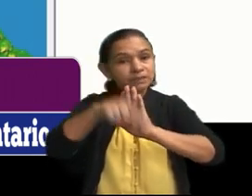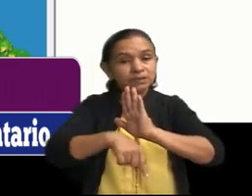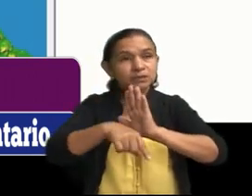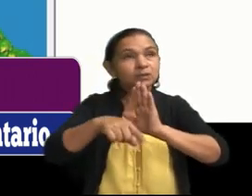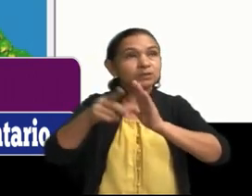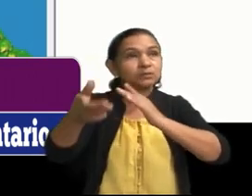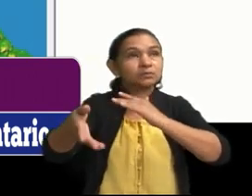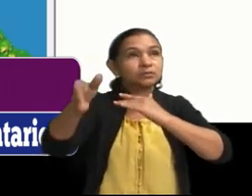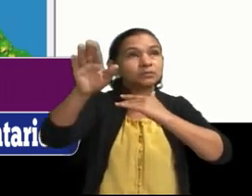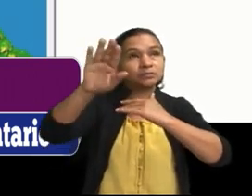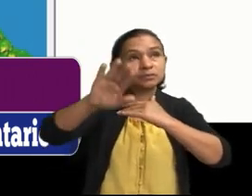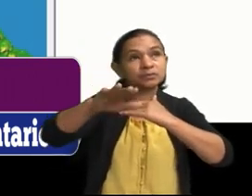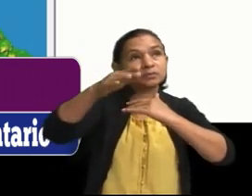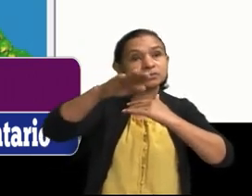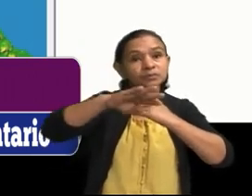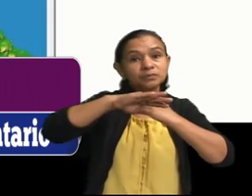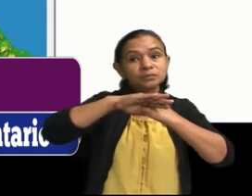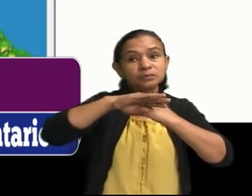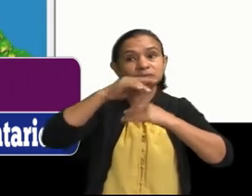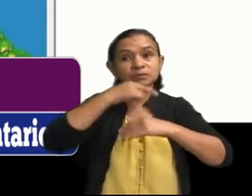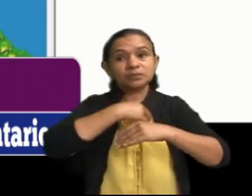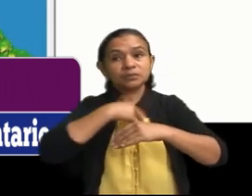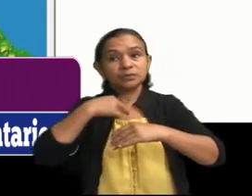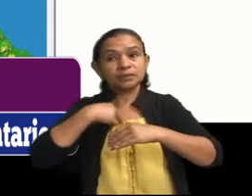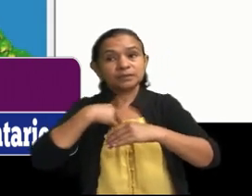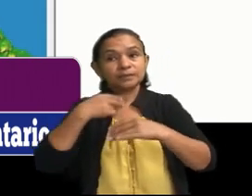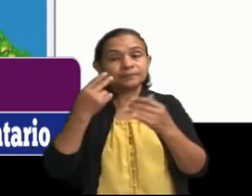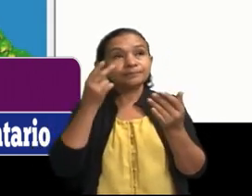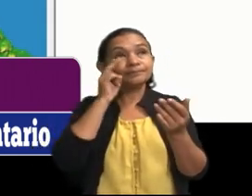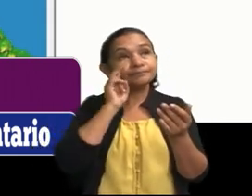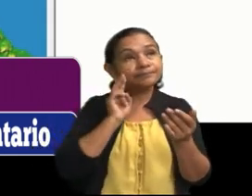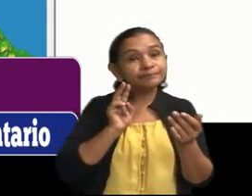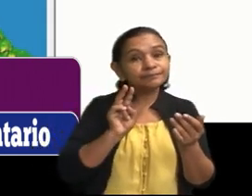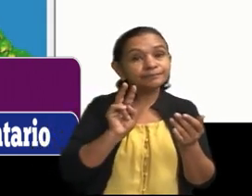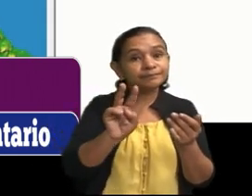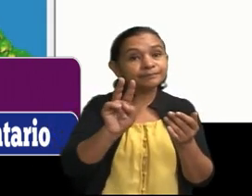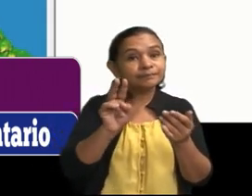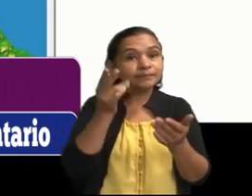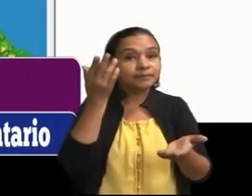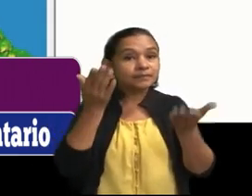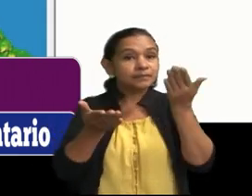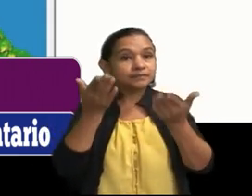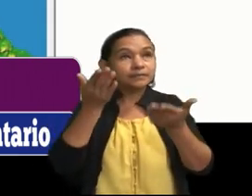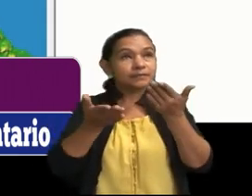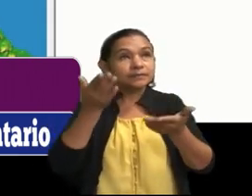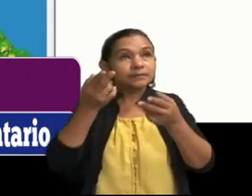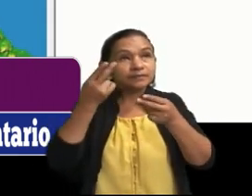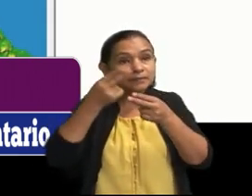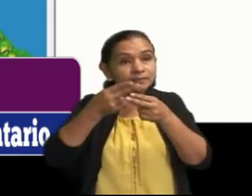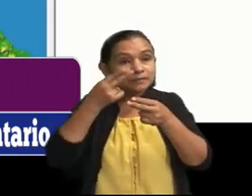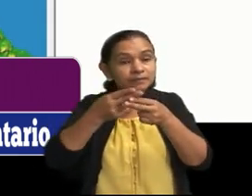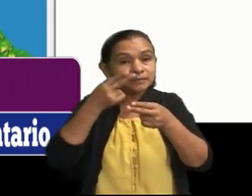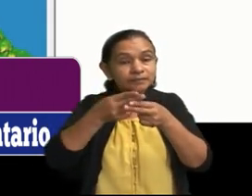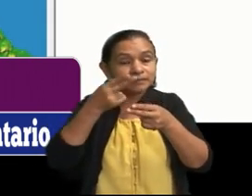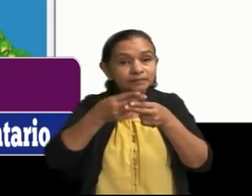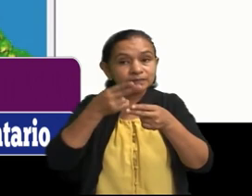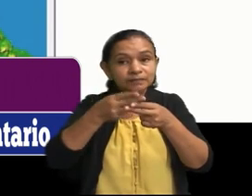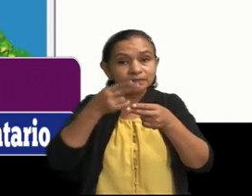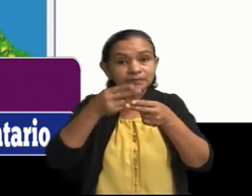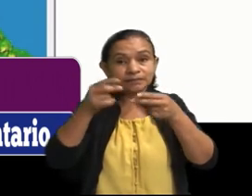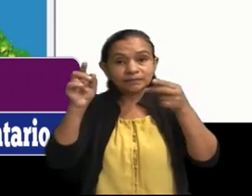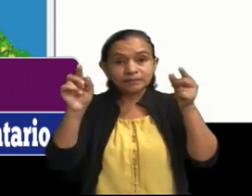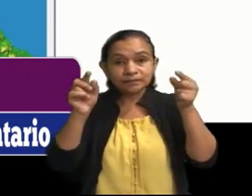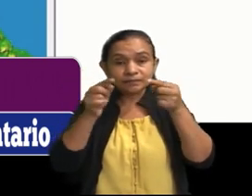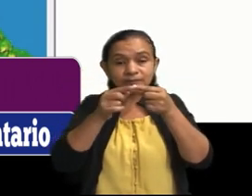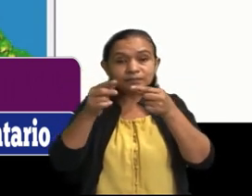Pacífico. A la derecha en esta película vemos el supuesto registro en la estación mareográfica